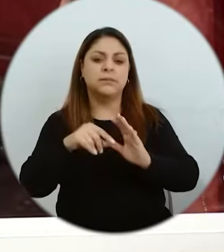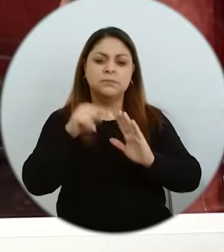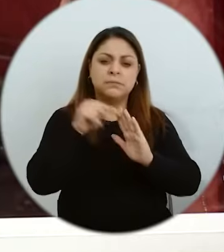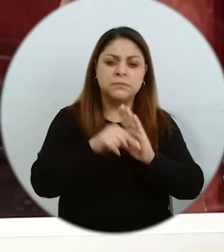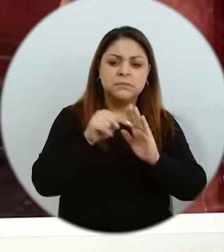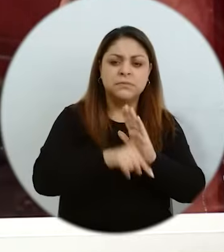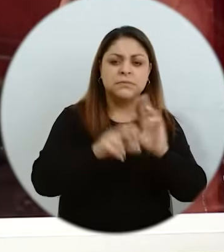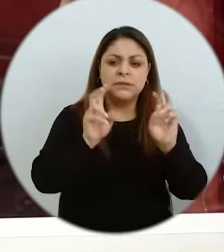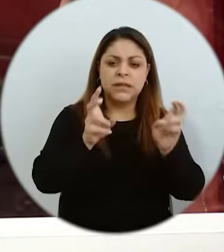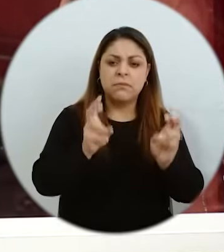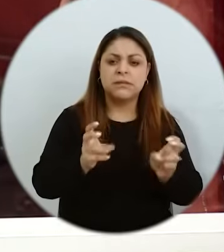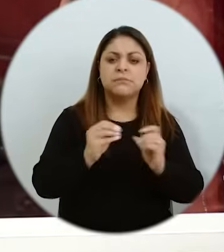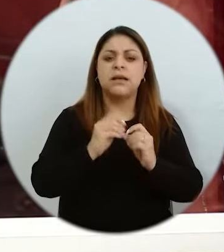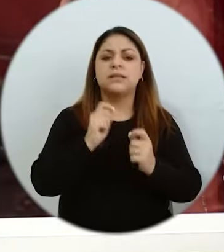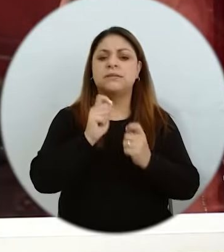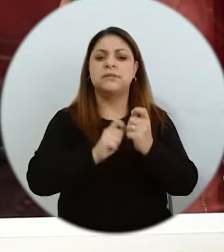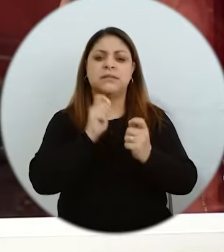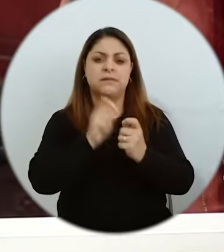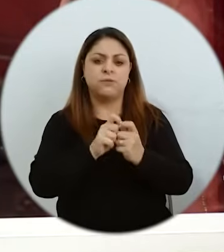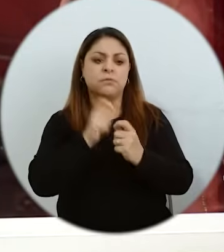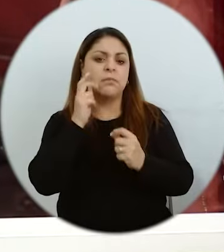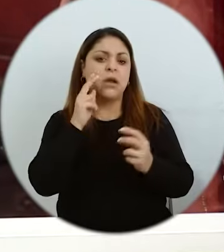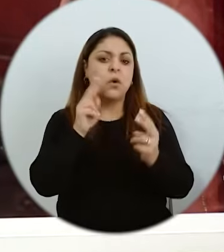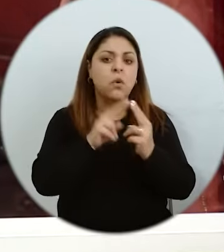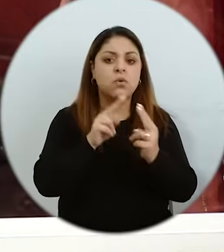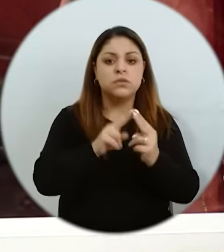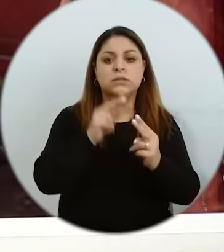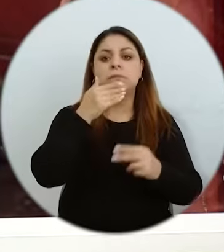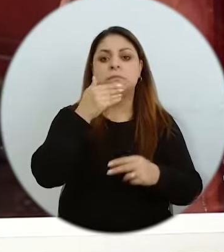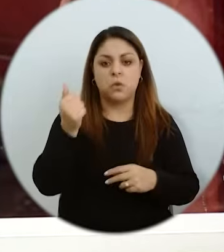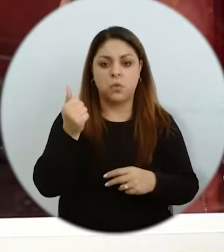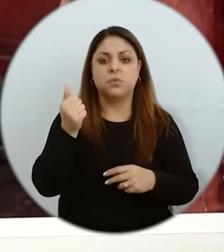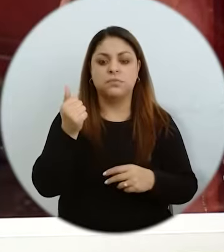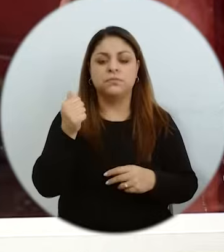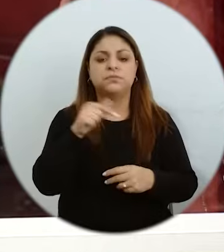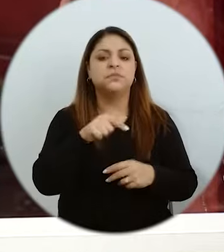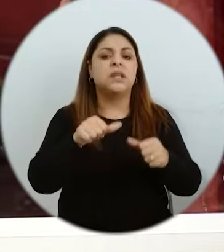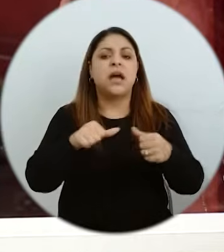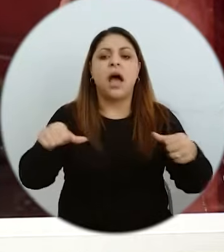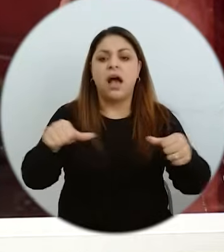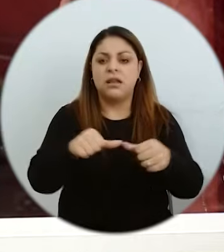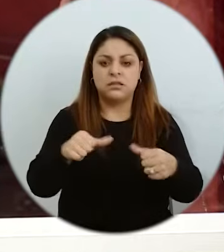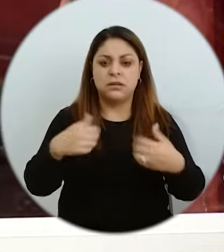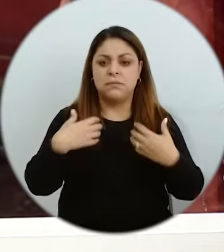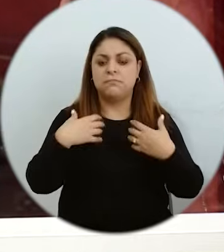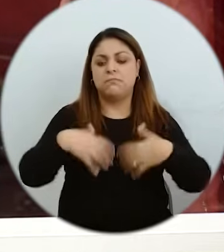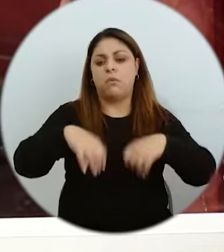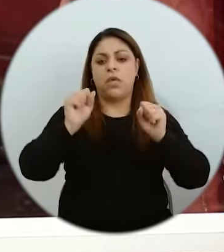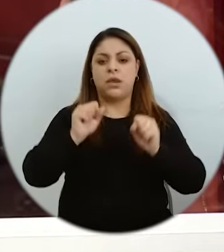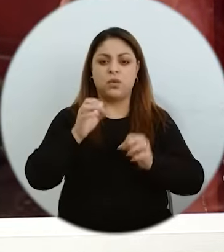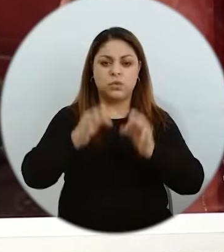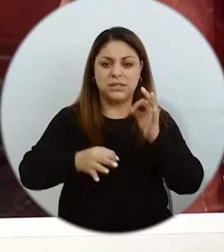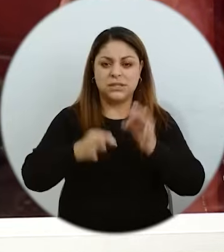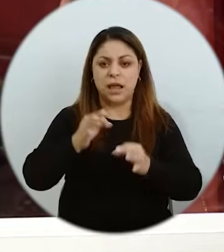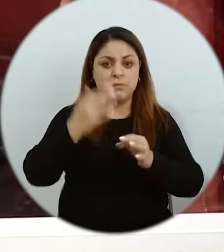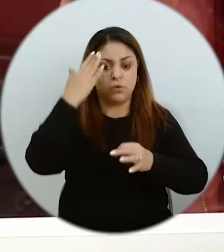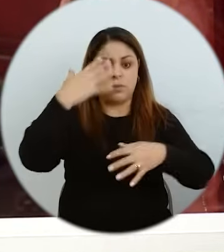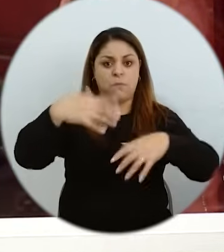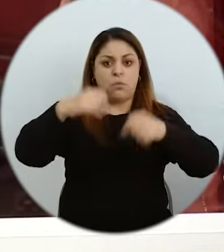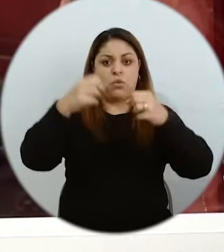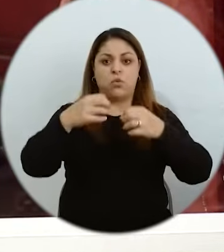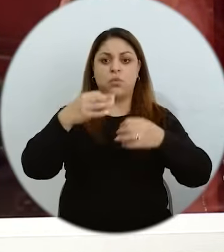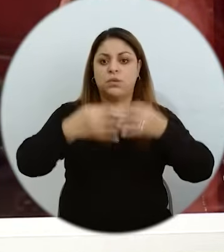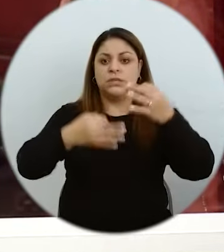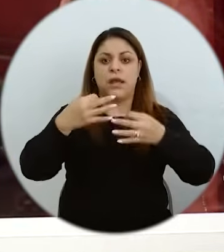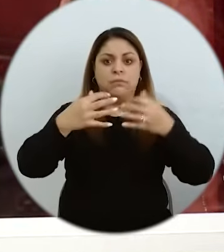más importante, es profundizar en temas más específicos para ir conociendo mejor áreas del